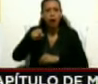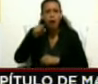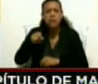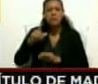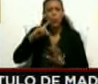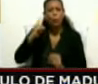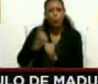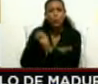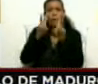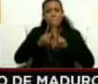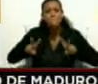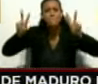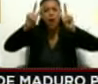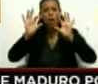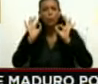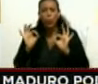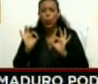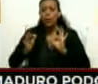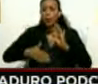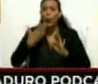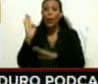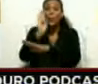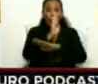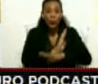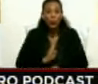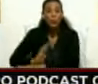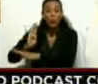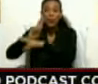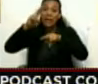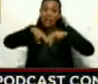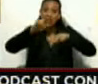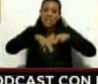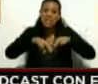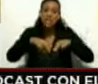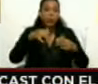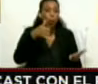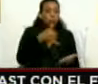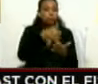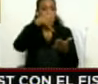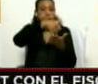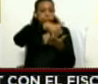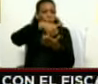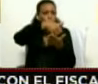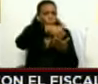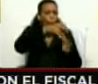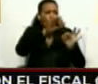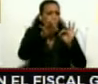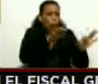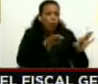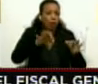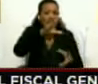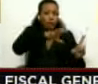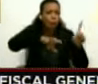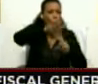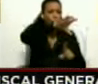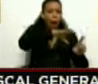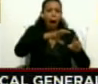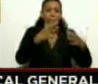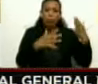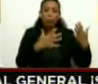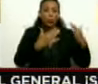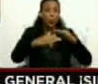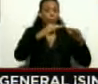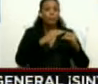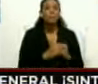reforzar todas aquellas acciones que puedan proteger a la infancia que está más impactada por los fenómenos que ha generado el